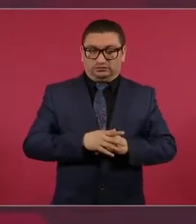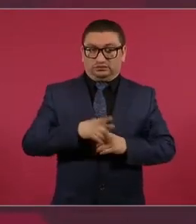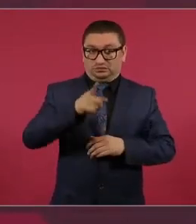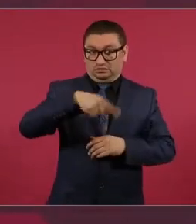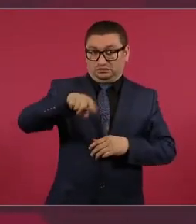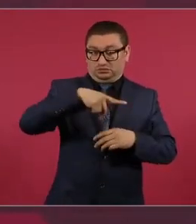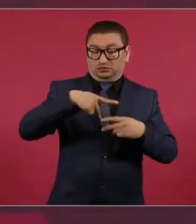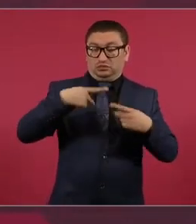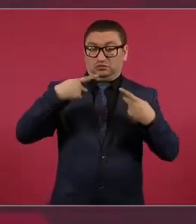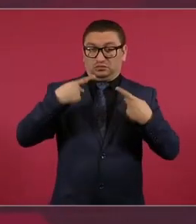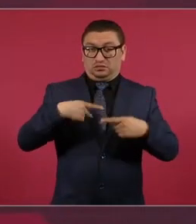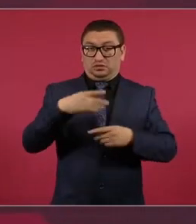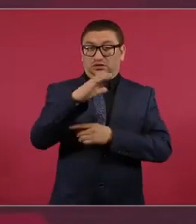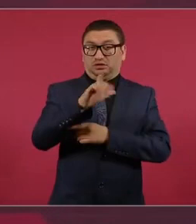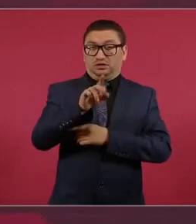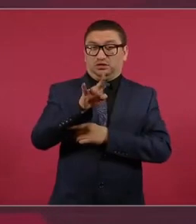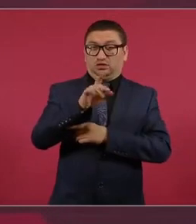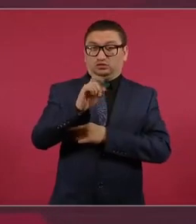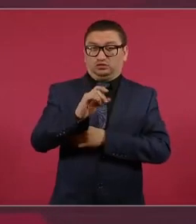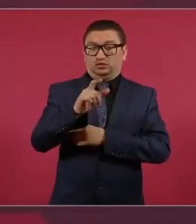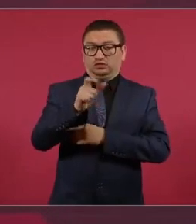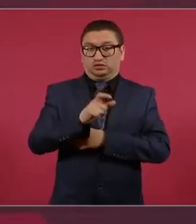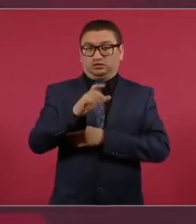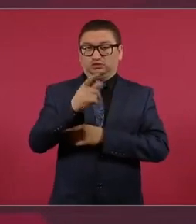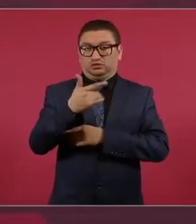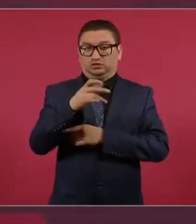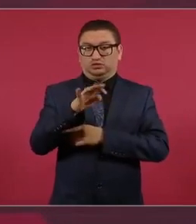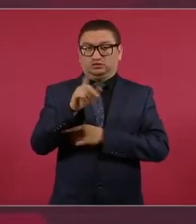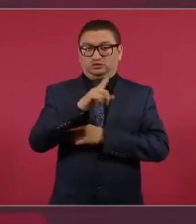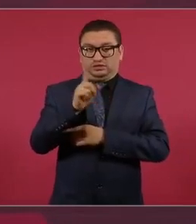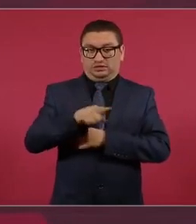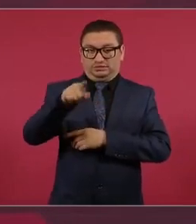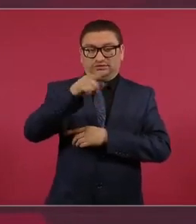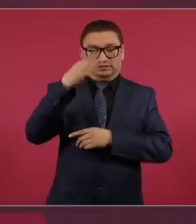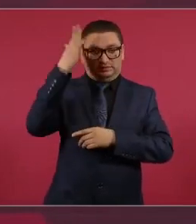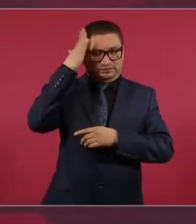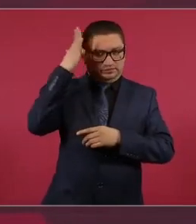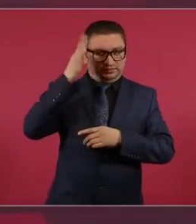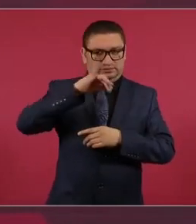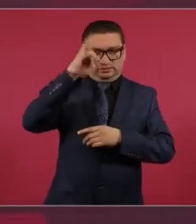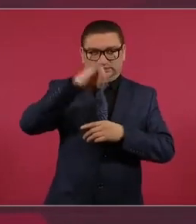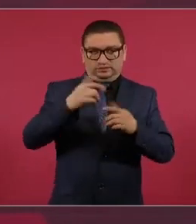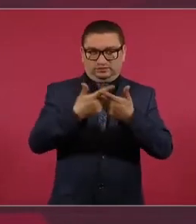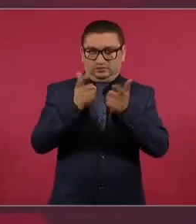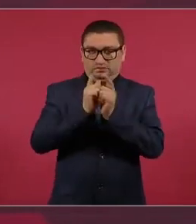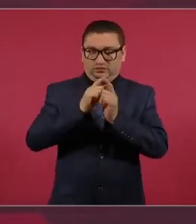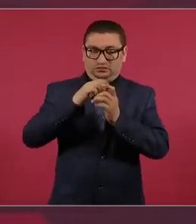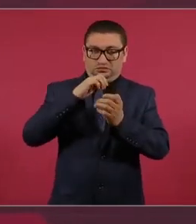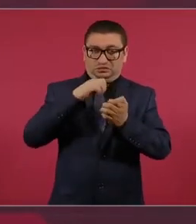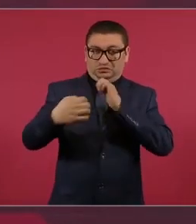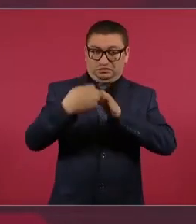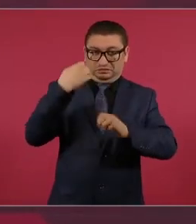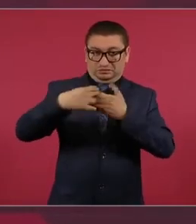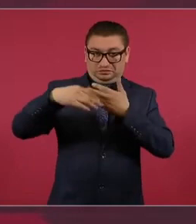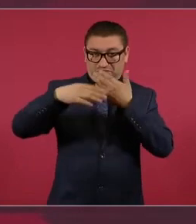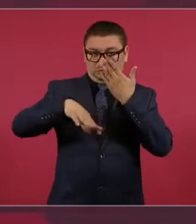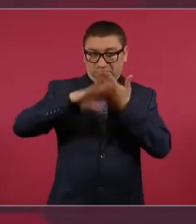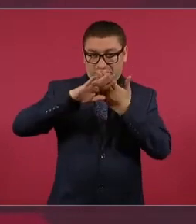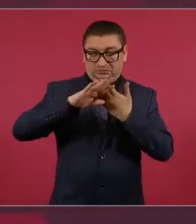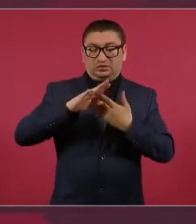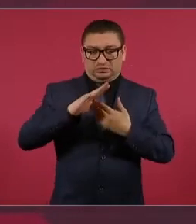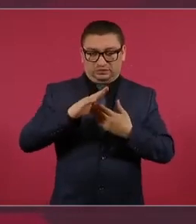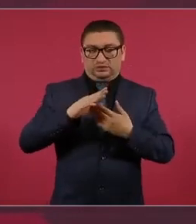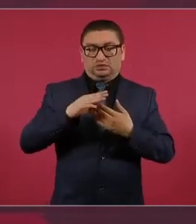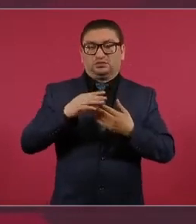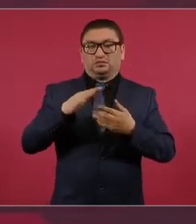conservadores Claudio x González este que es el jefe ahora de la oposición